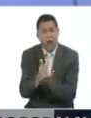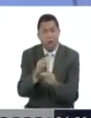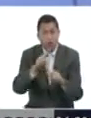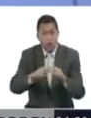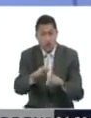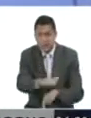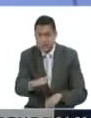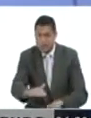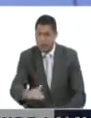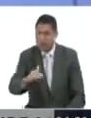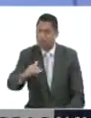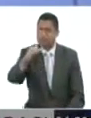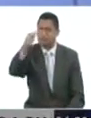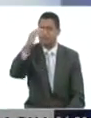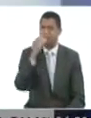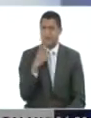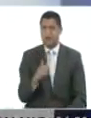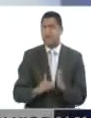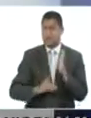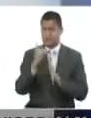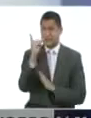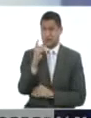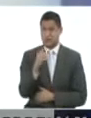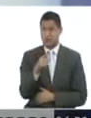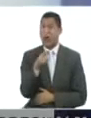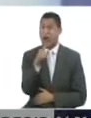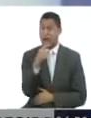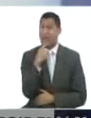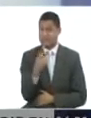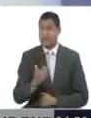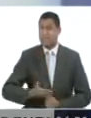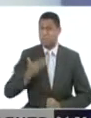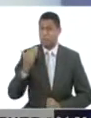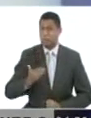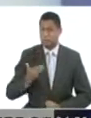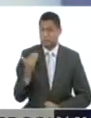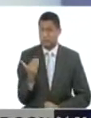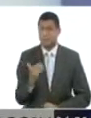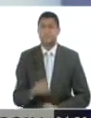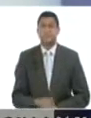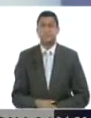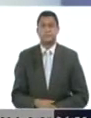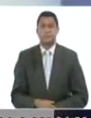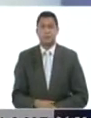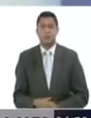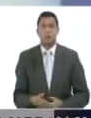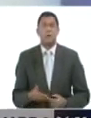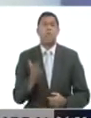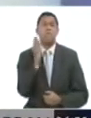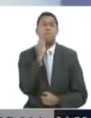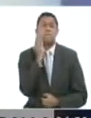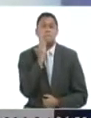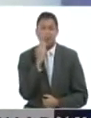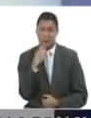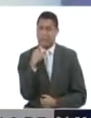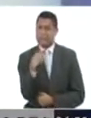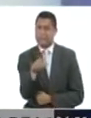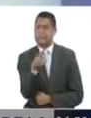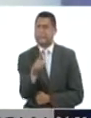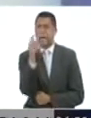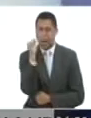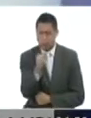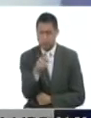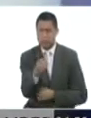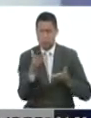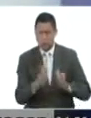para su crecimiento y desarrollo? Esto que tú nos estás planteando es muy importante porque cuando se le da a una madre el diagnóstico de autismo de su